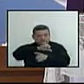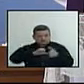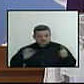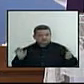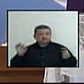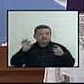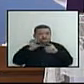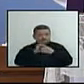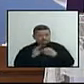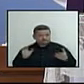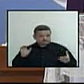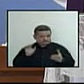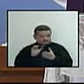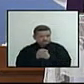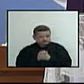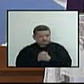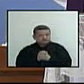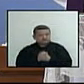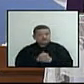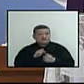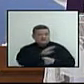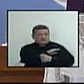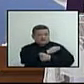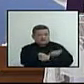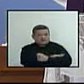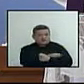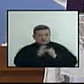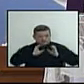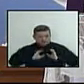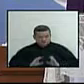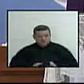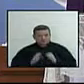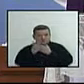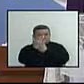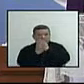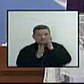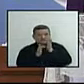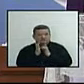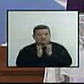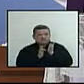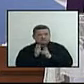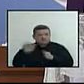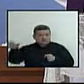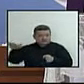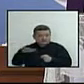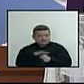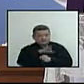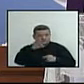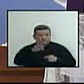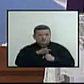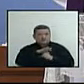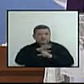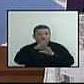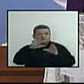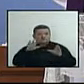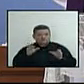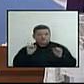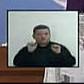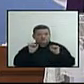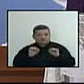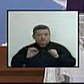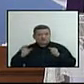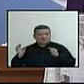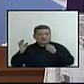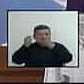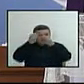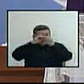amistad, para que, fortalecidos con el cuerpo y la sangre de tu Hijo y llenos de su Espíritu Santo, formemos en